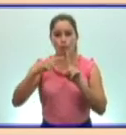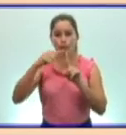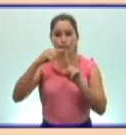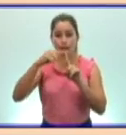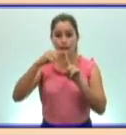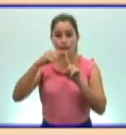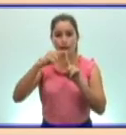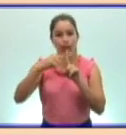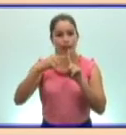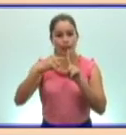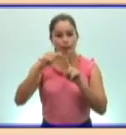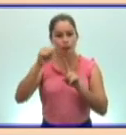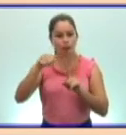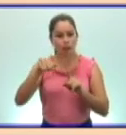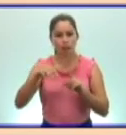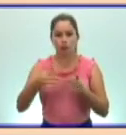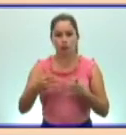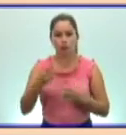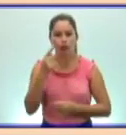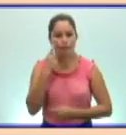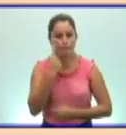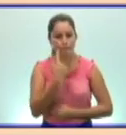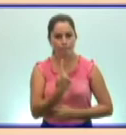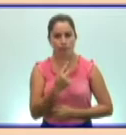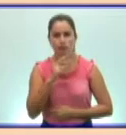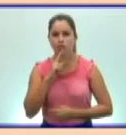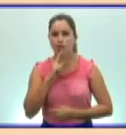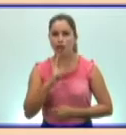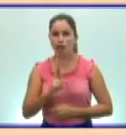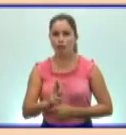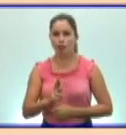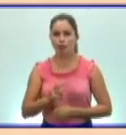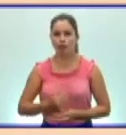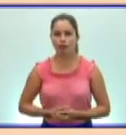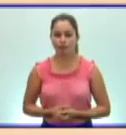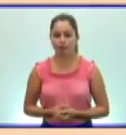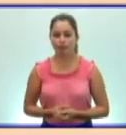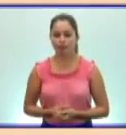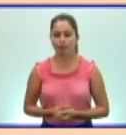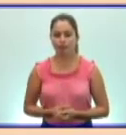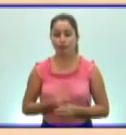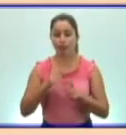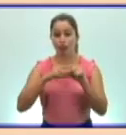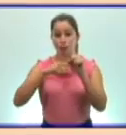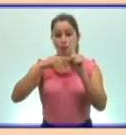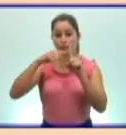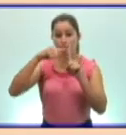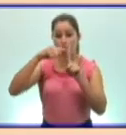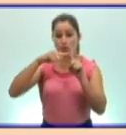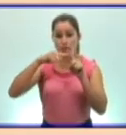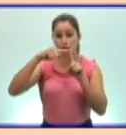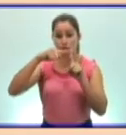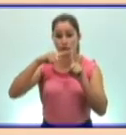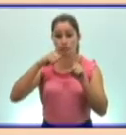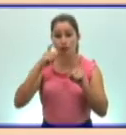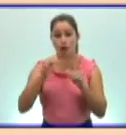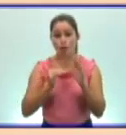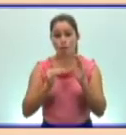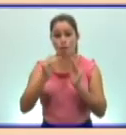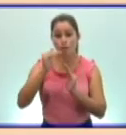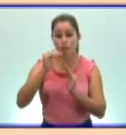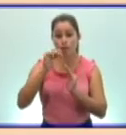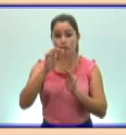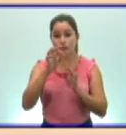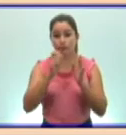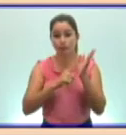dice tenemos la siguiente respuesta: al aumentar la temperatura aumenta la energía cinética de las partículas, lo que provoca